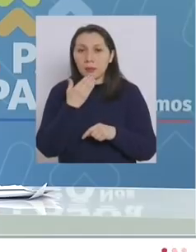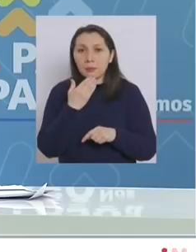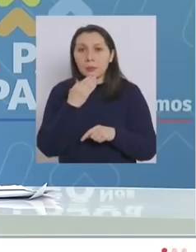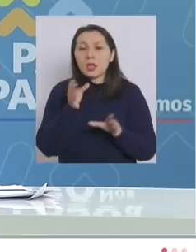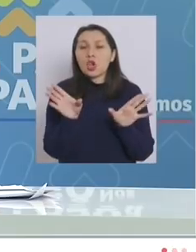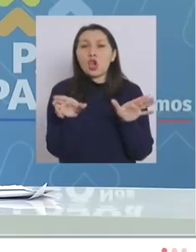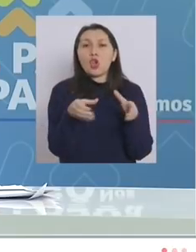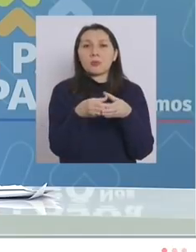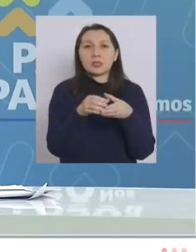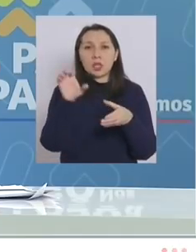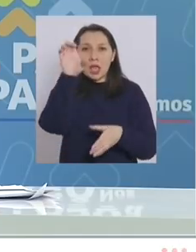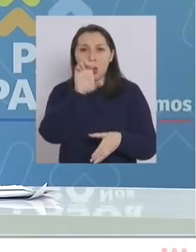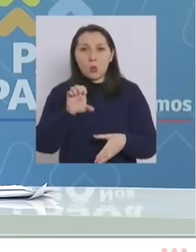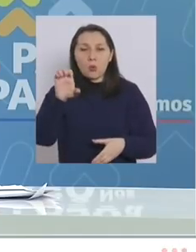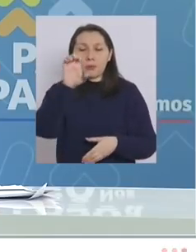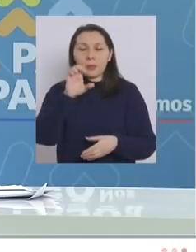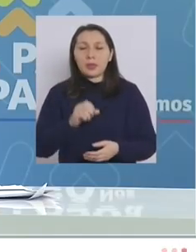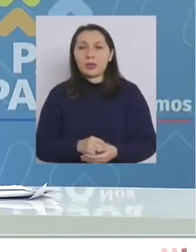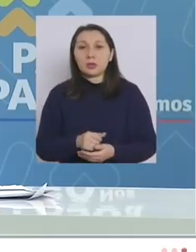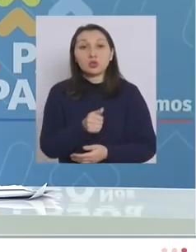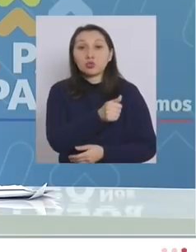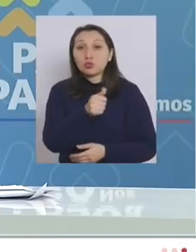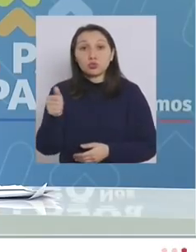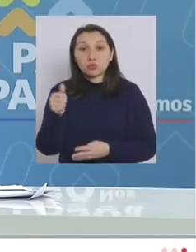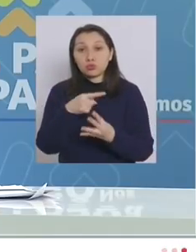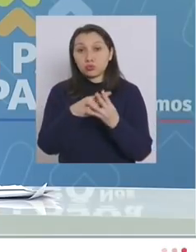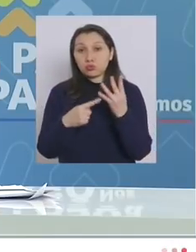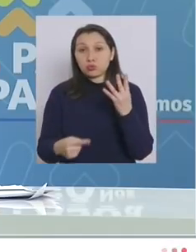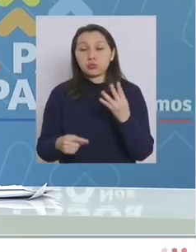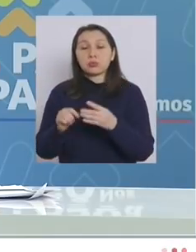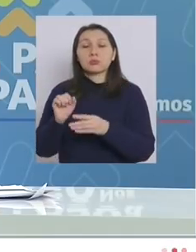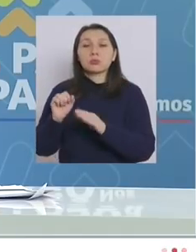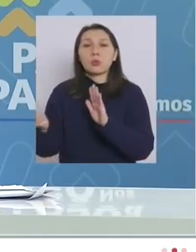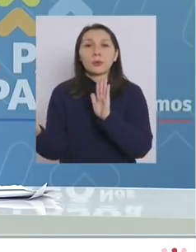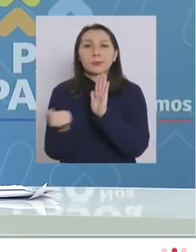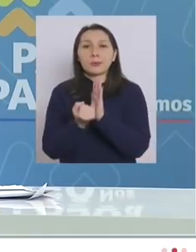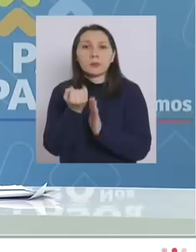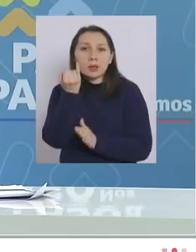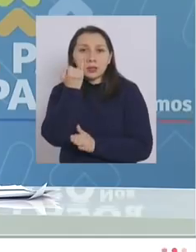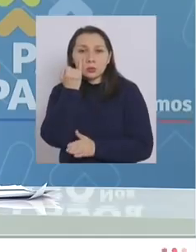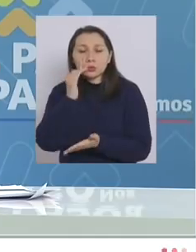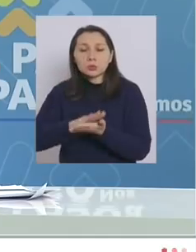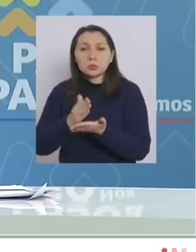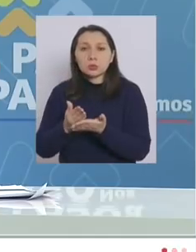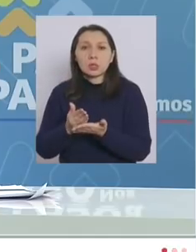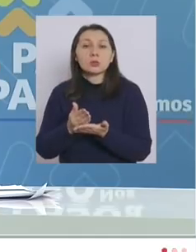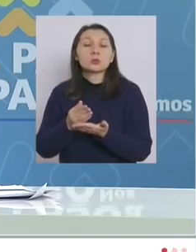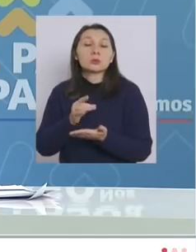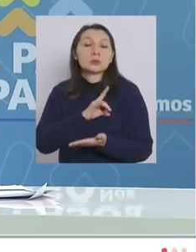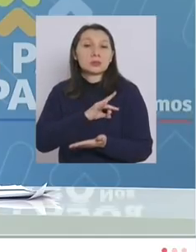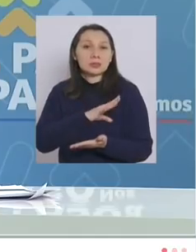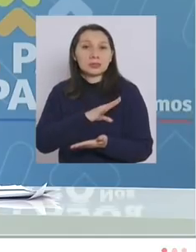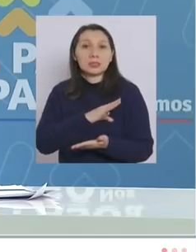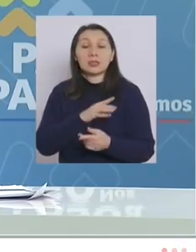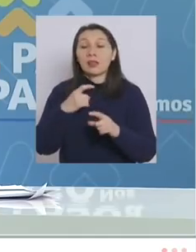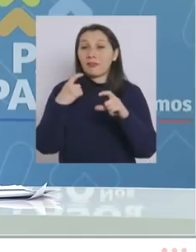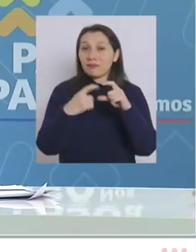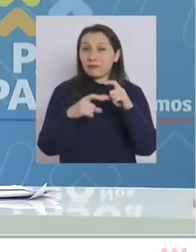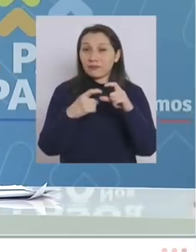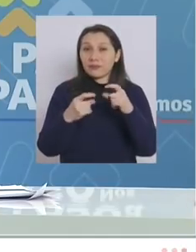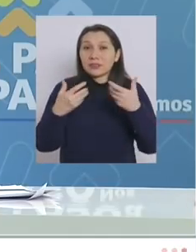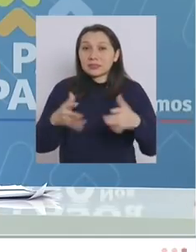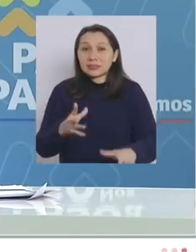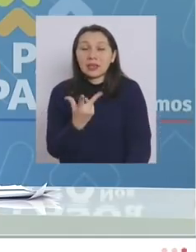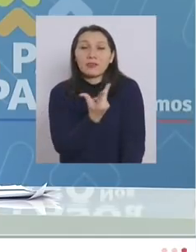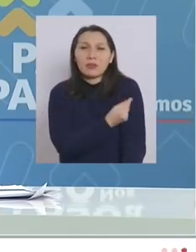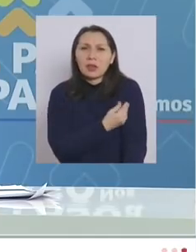la Comisión Europea, todas certificadas por el ISP de Chile, y en Pfizer ya hemos vacunado